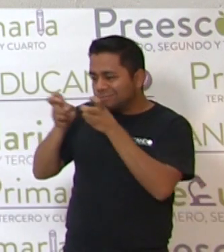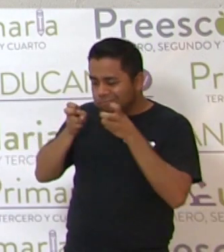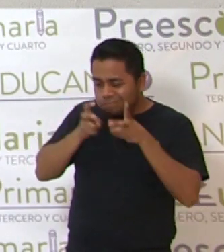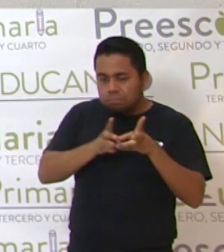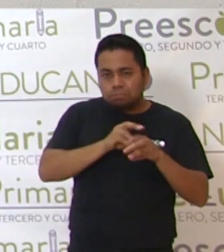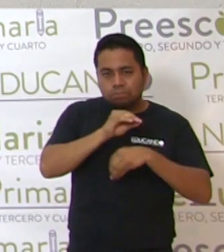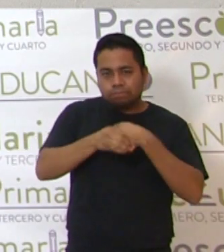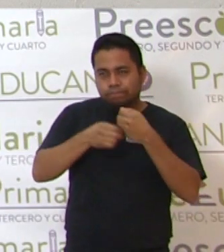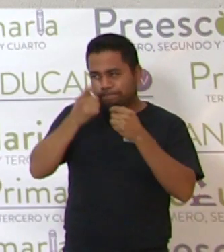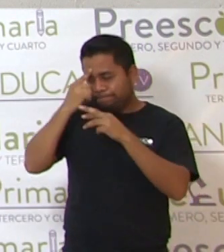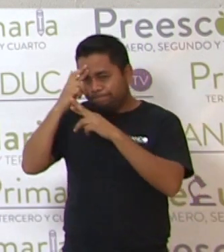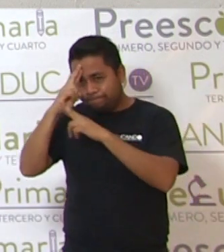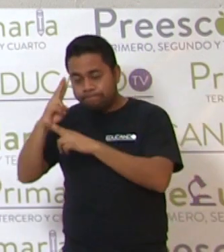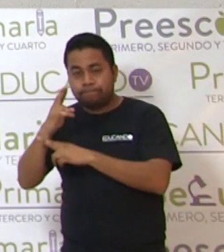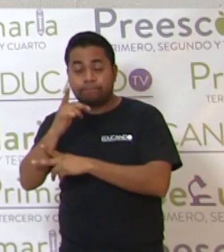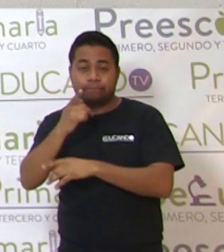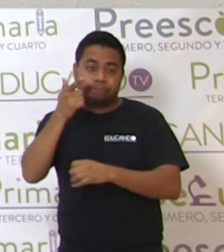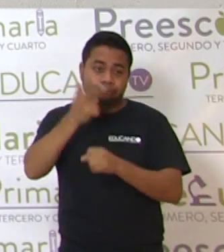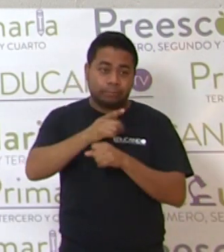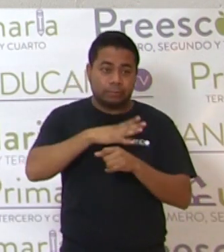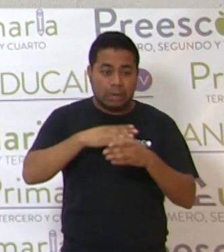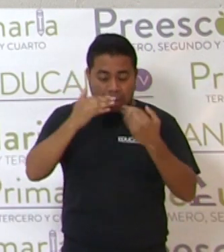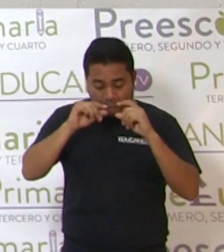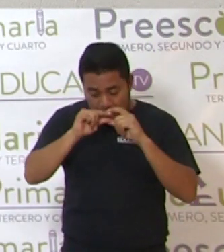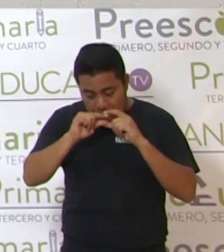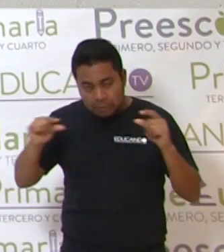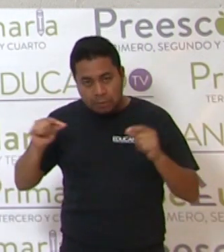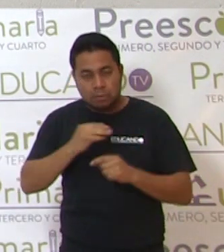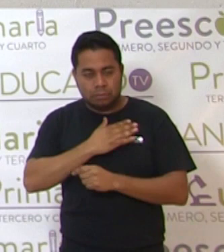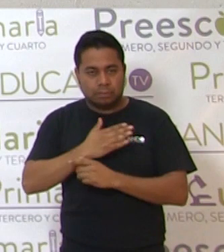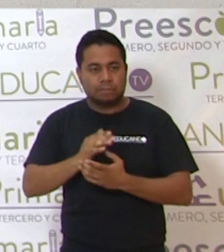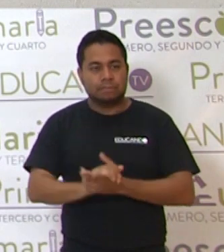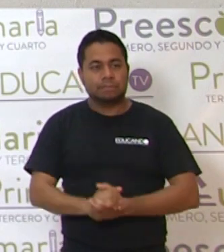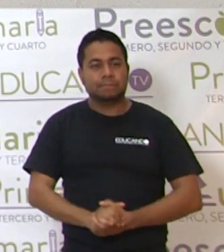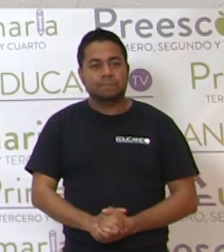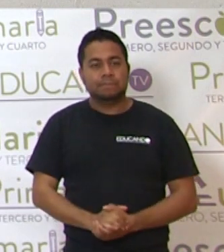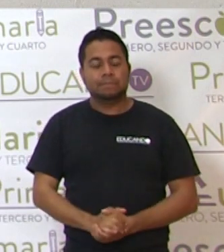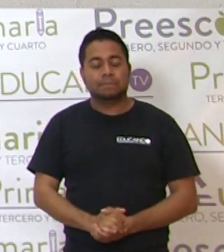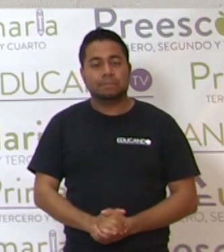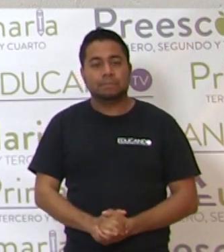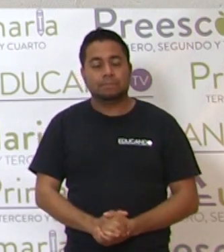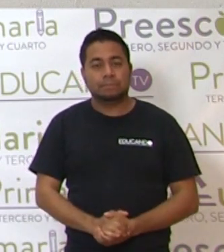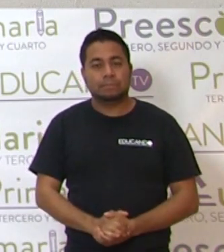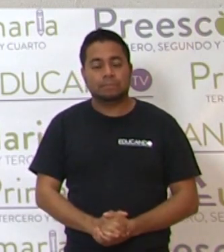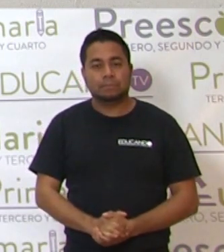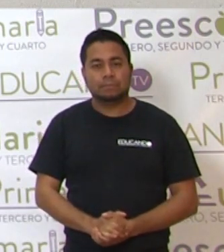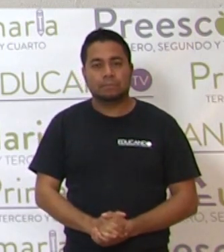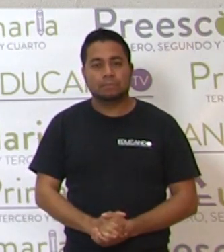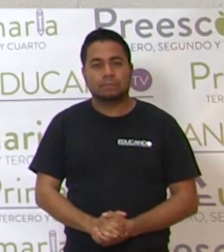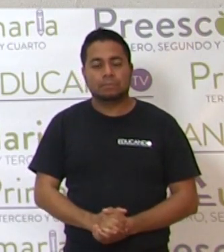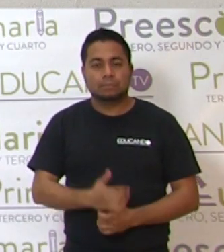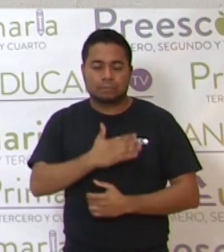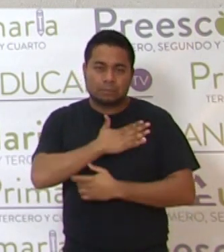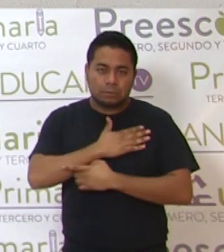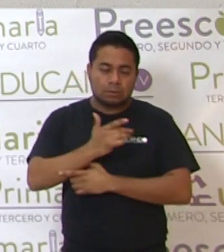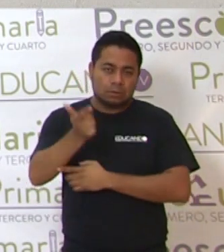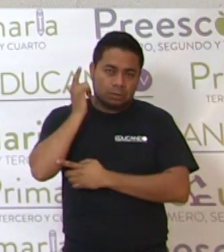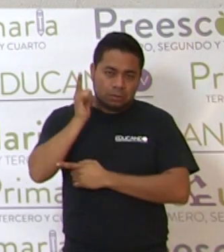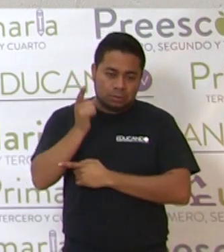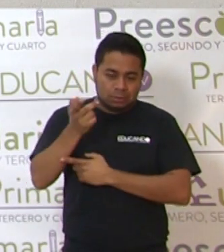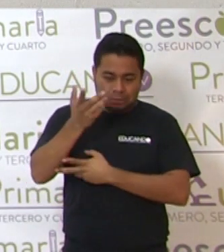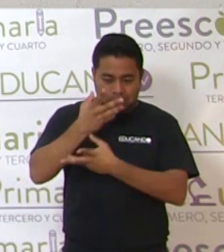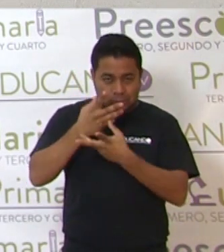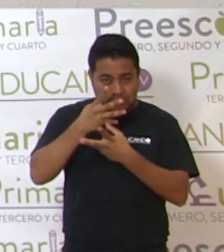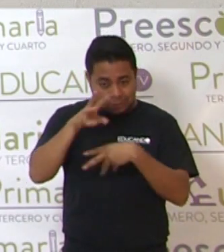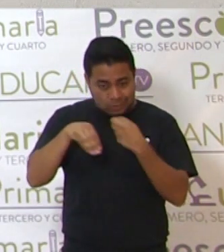¿Sí? Puedes darte cuenta aquí abajo. Bueno. Bueno, pues espero que todo este trabajo